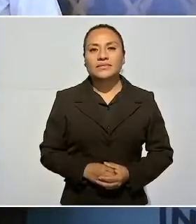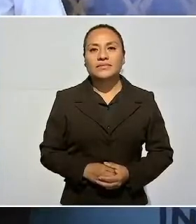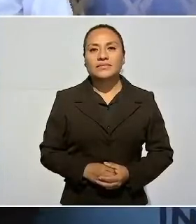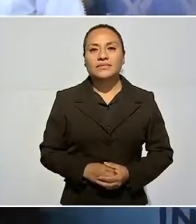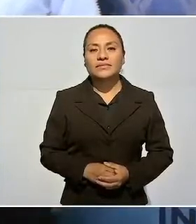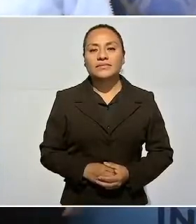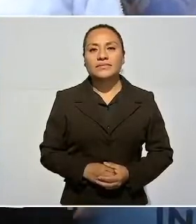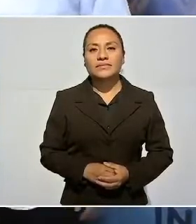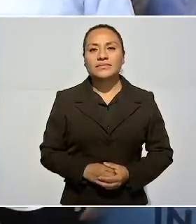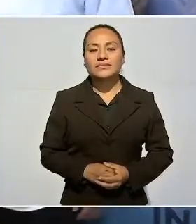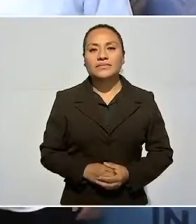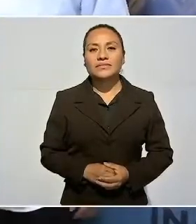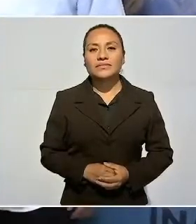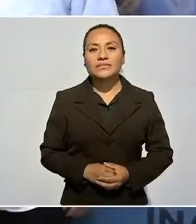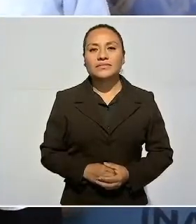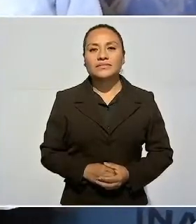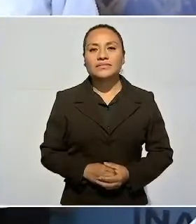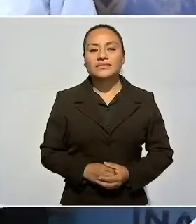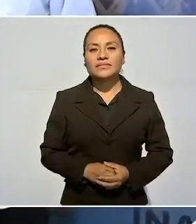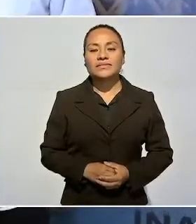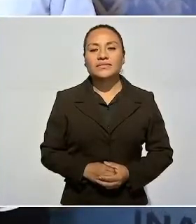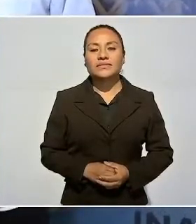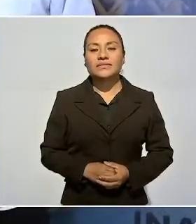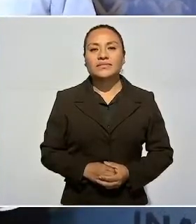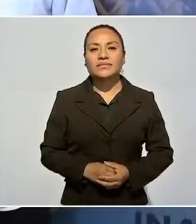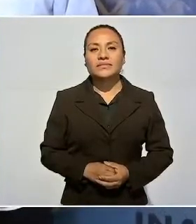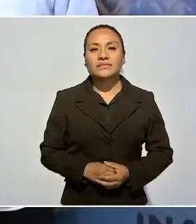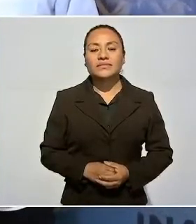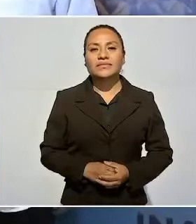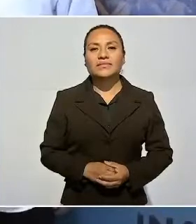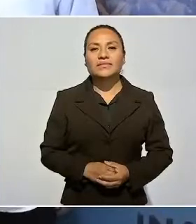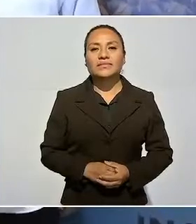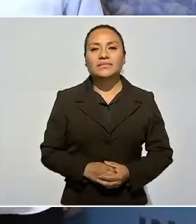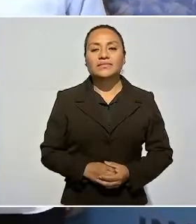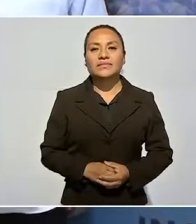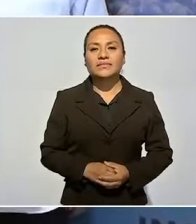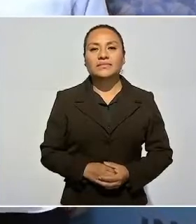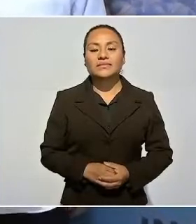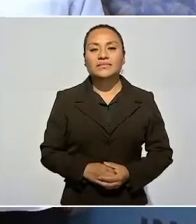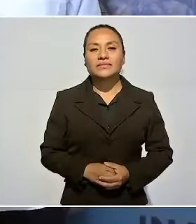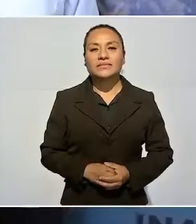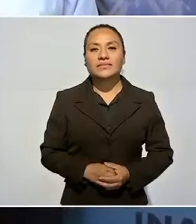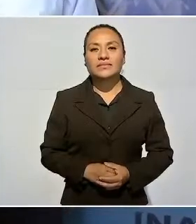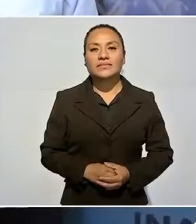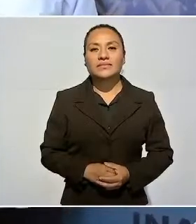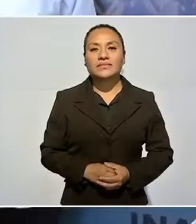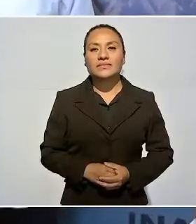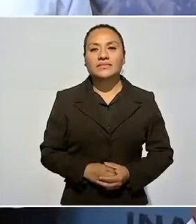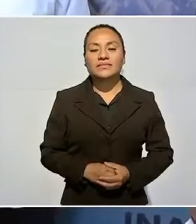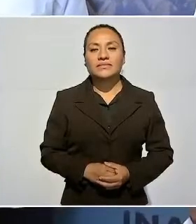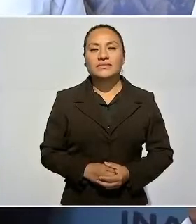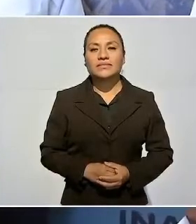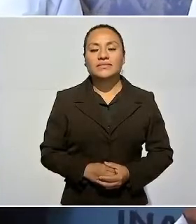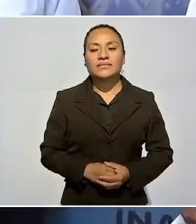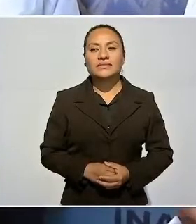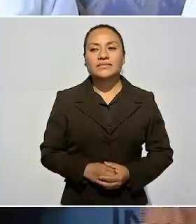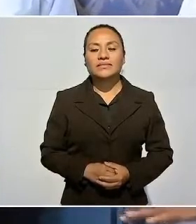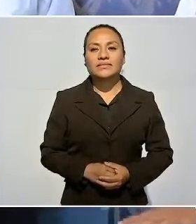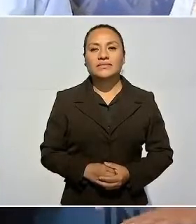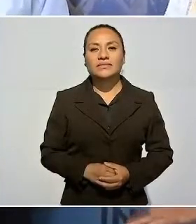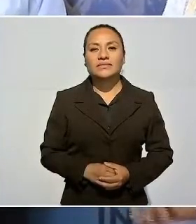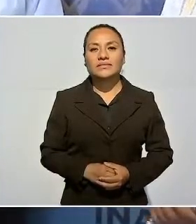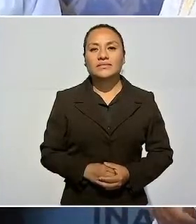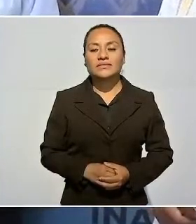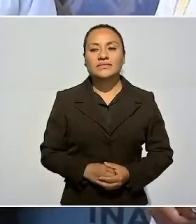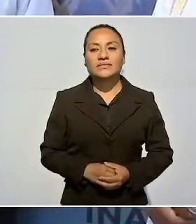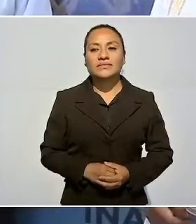Sí, adelante. ¿Cómo han estado? Bien, bien. Bien, presidente. Con un poco de Sí,